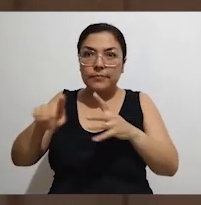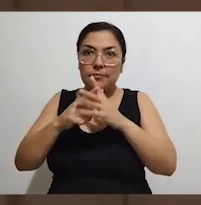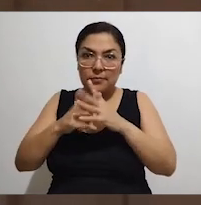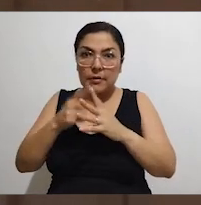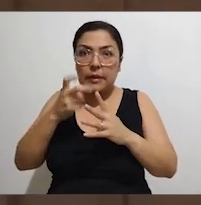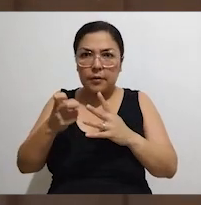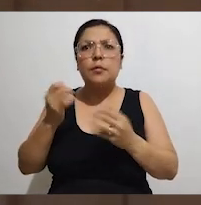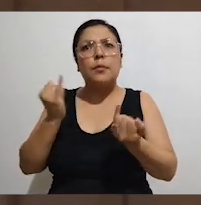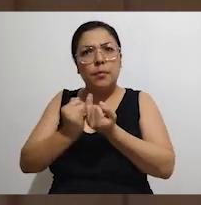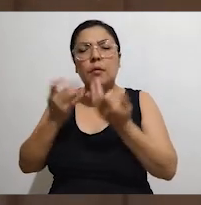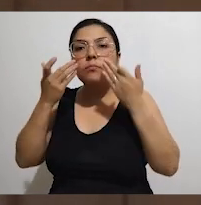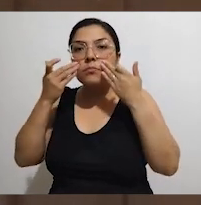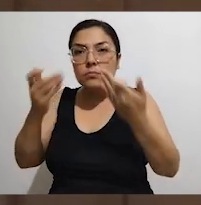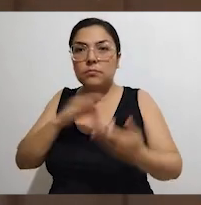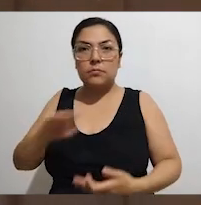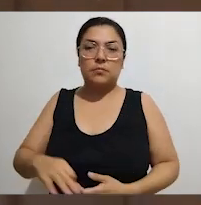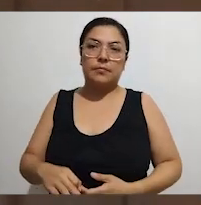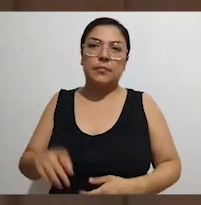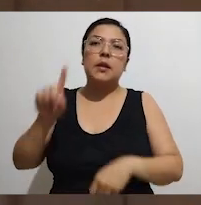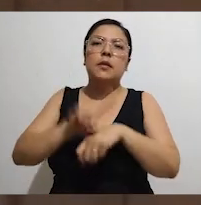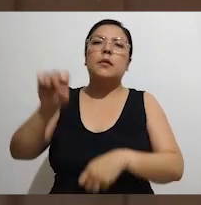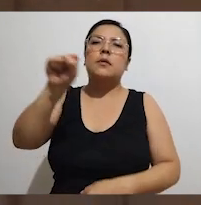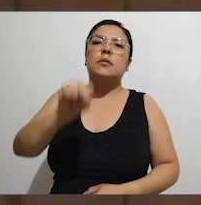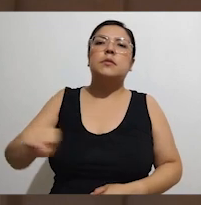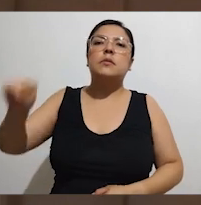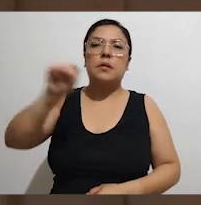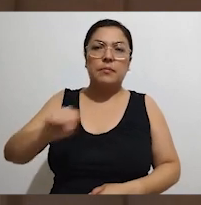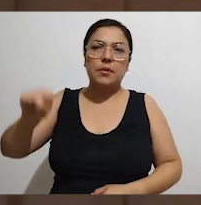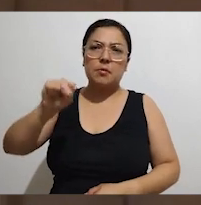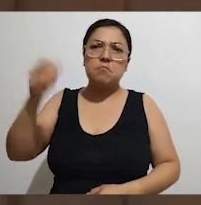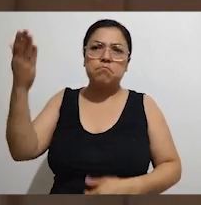inmensa mayoría llegó en el transcurso del sábado, ahí los pudimos